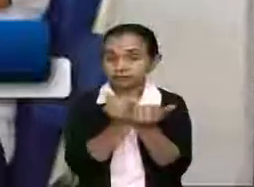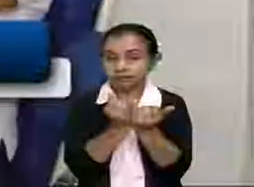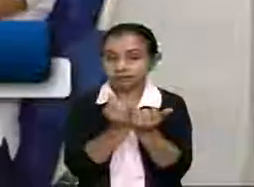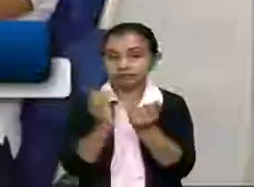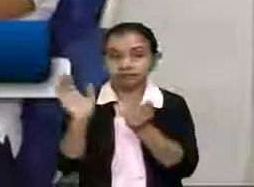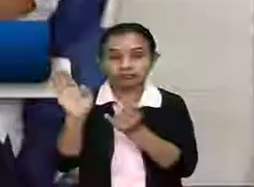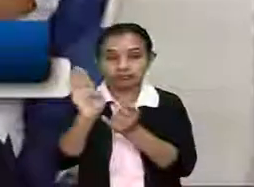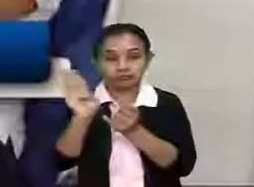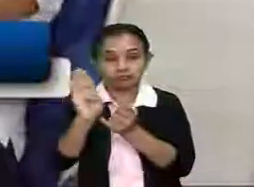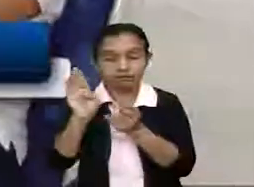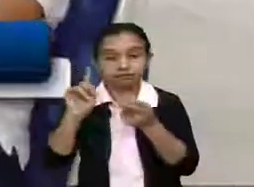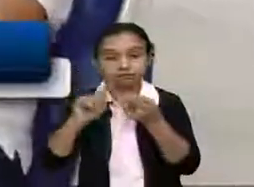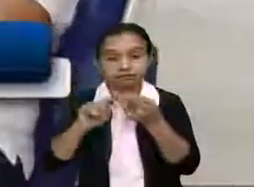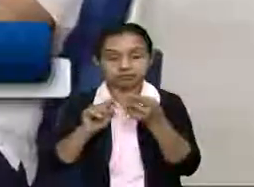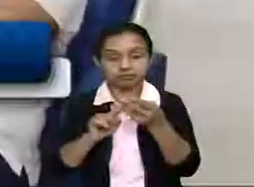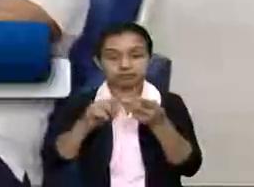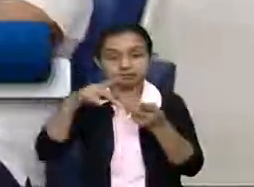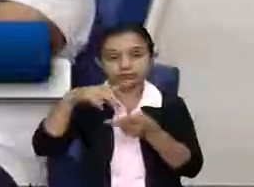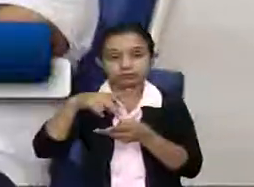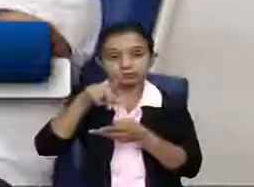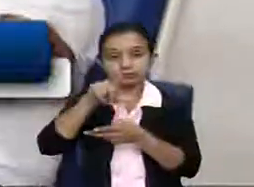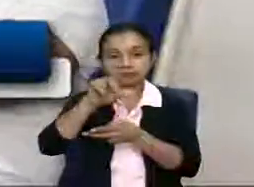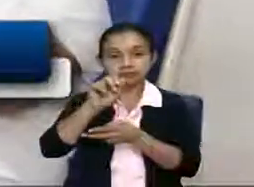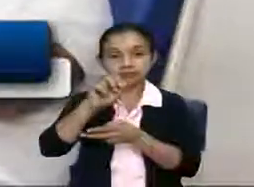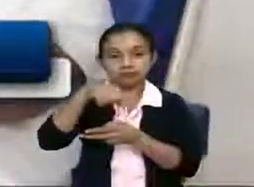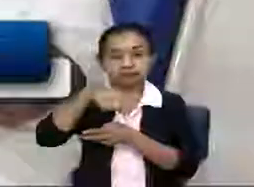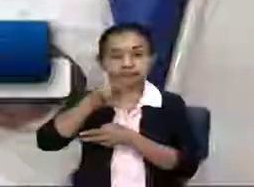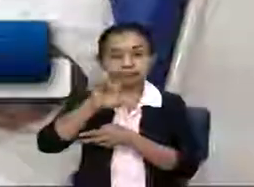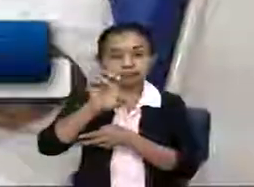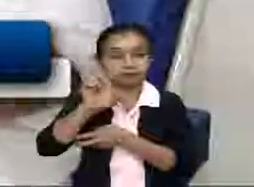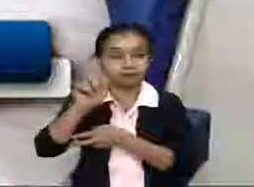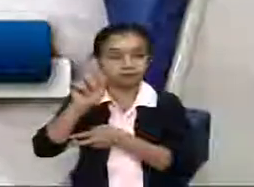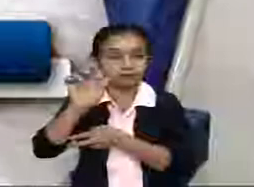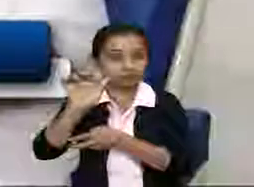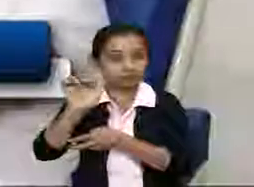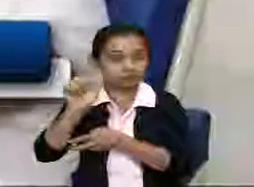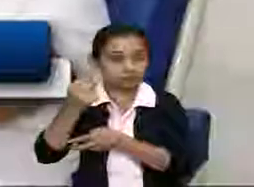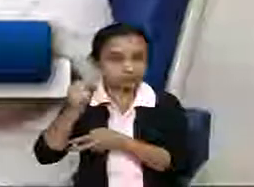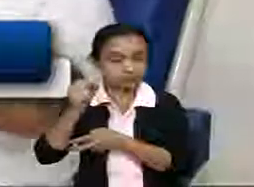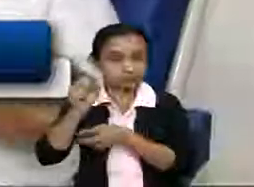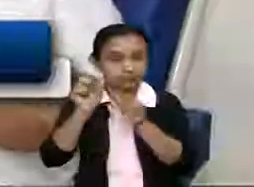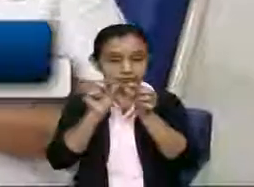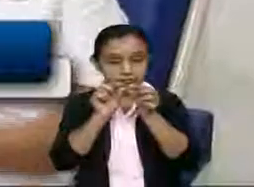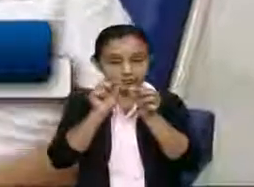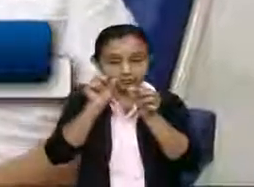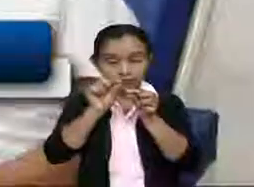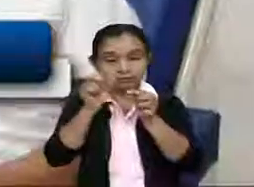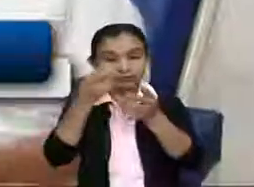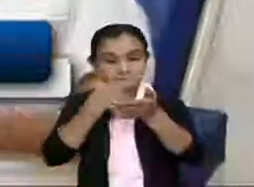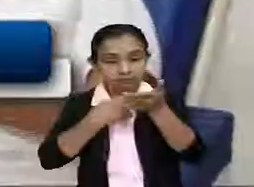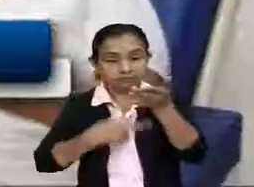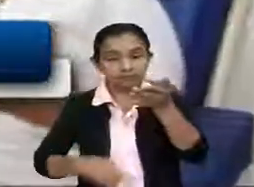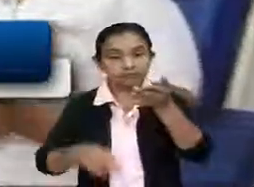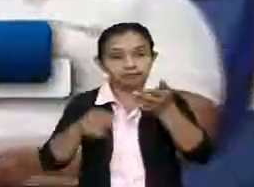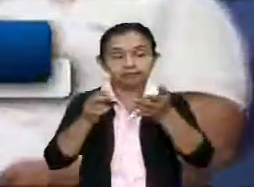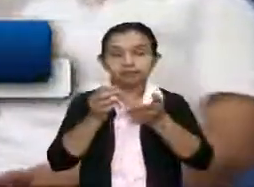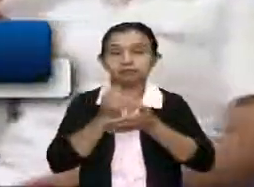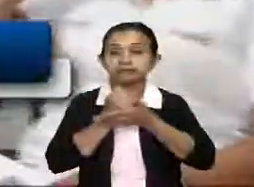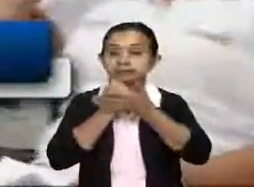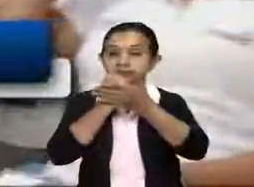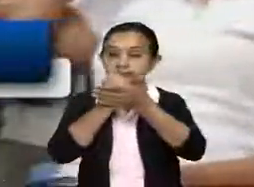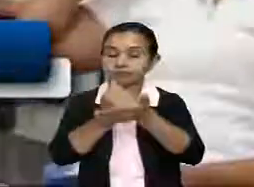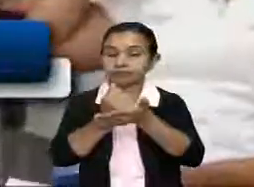glóbulos blancos y las plaquetas las plaquetas son un corpúsculo que se encuentra en la sangre que sirven para